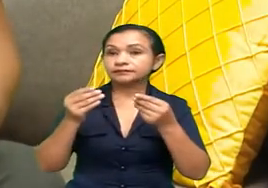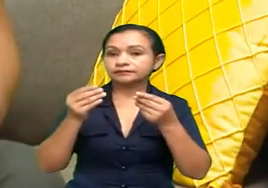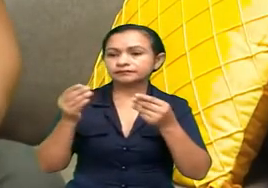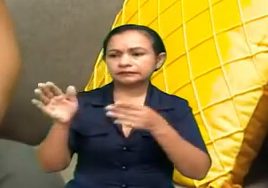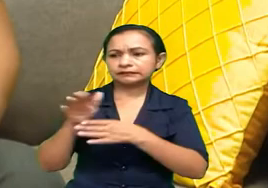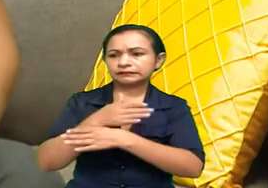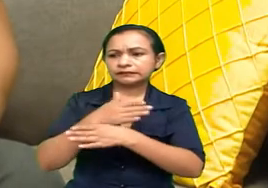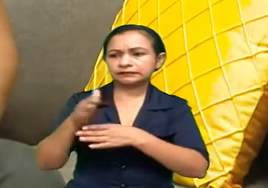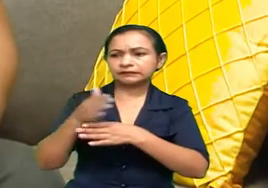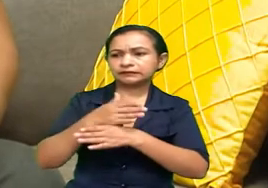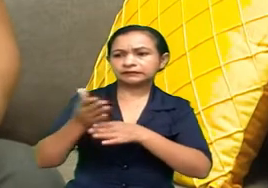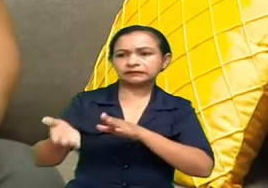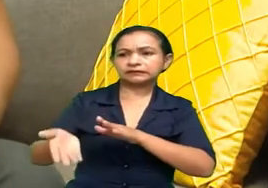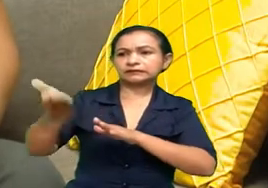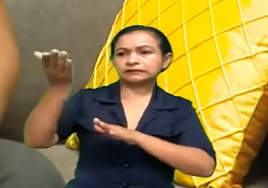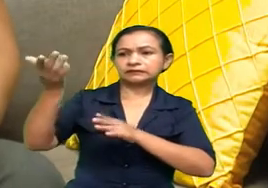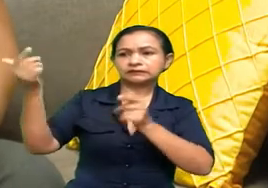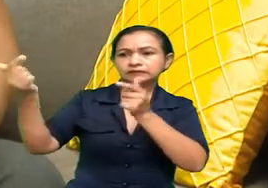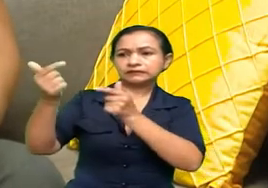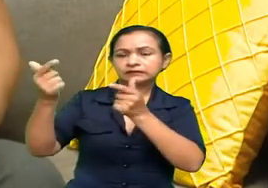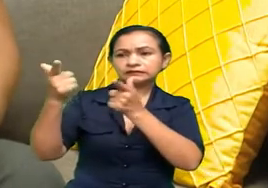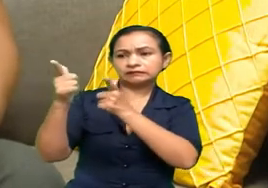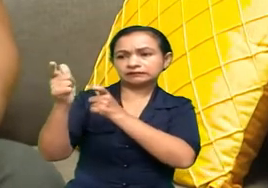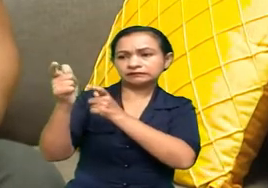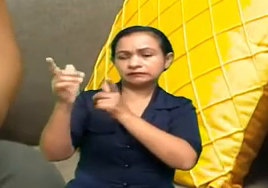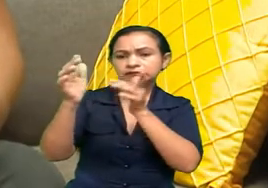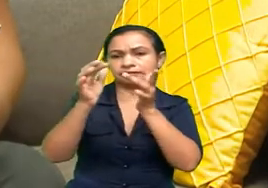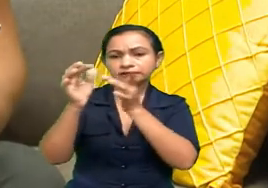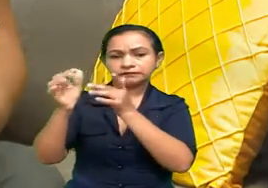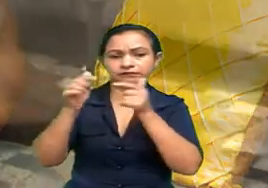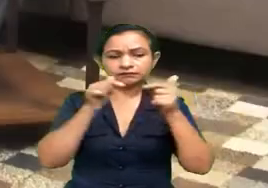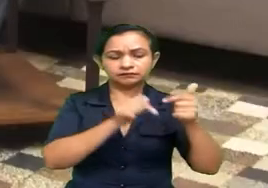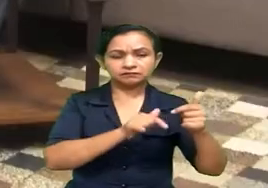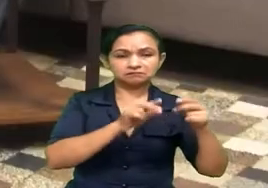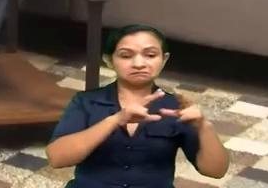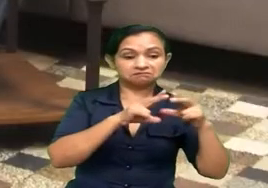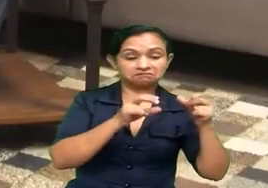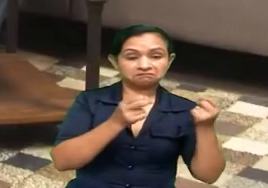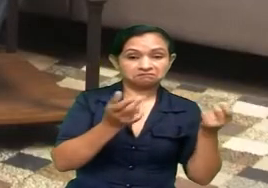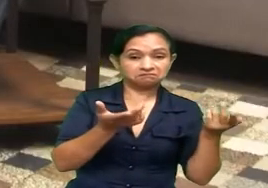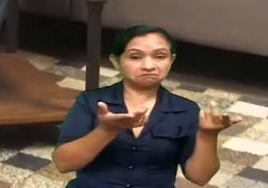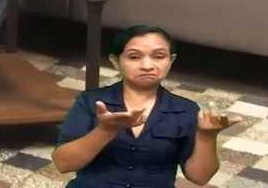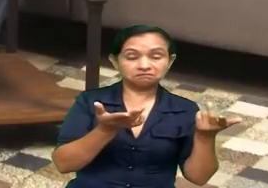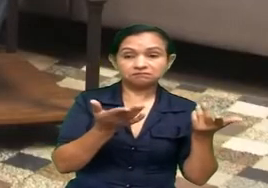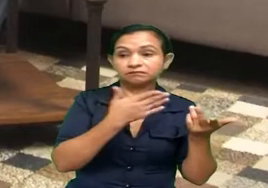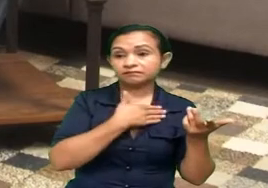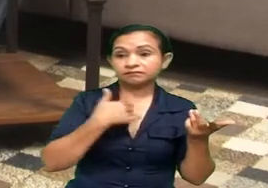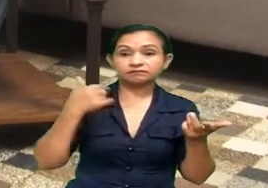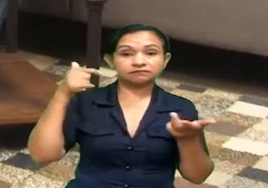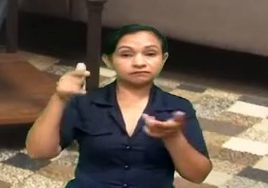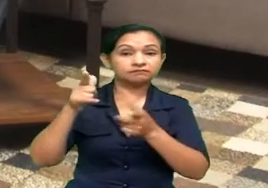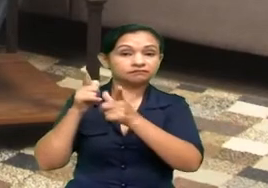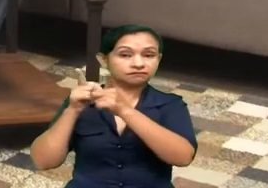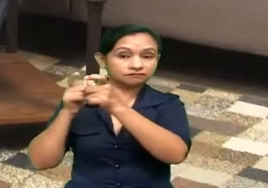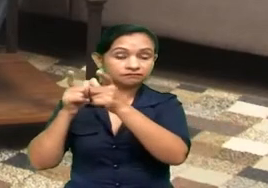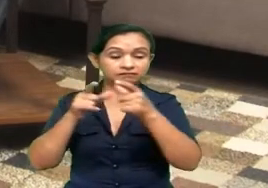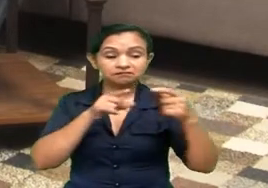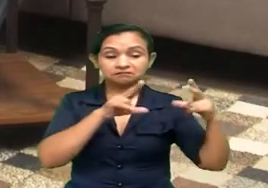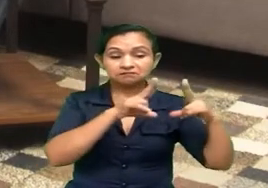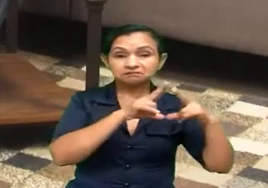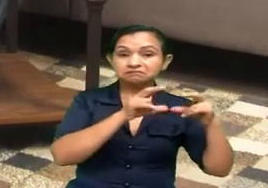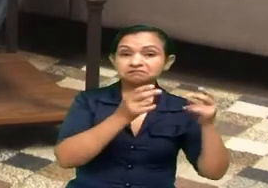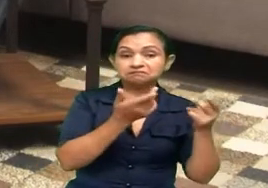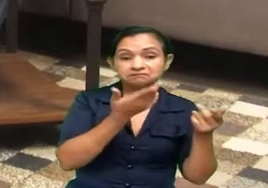desigualdad. Usted lo mencionaba, por ejemplo, en el caso de los filibusteros, ellos estaban mucho mejor armados que los nicaragüenses,